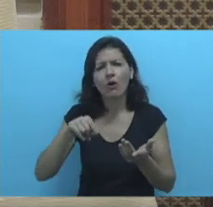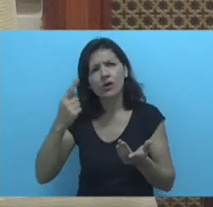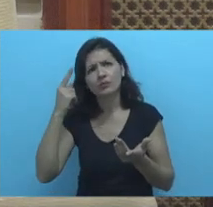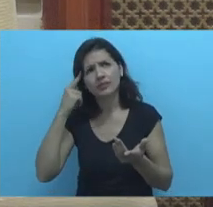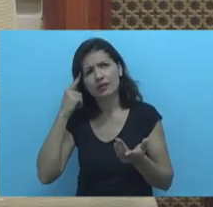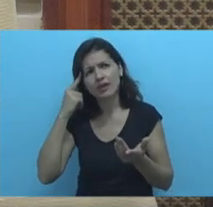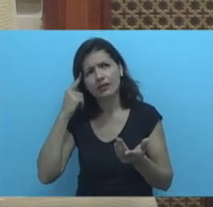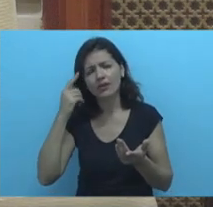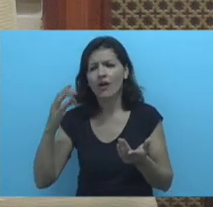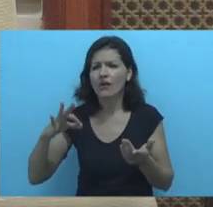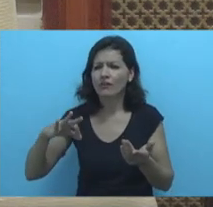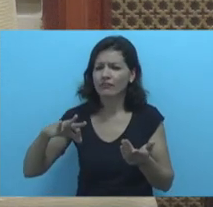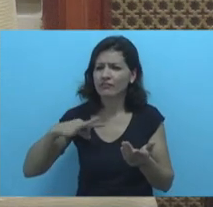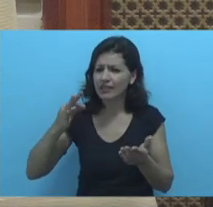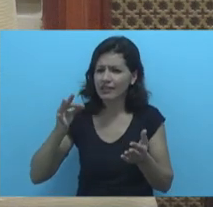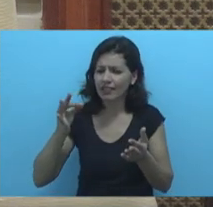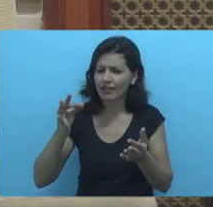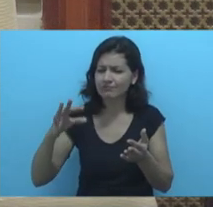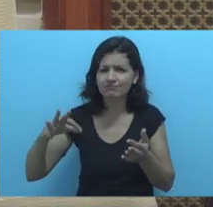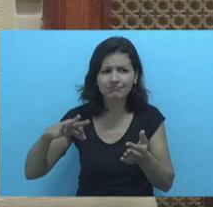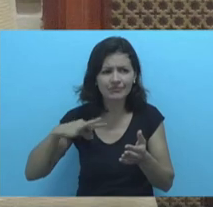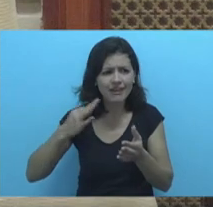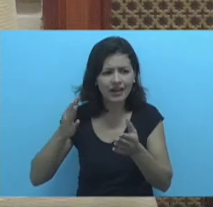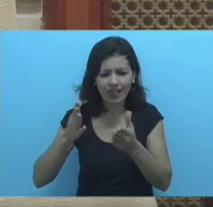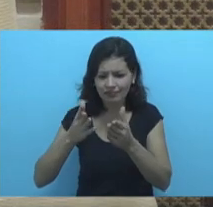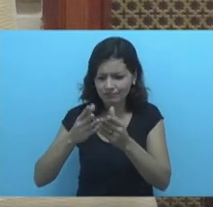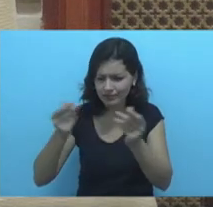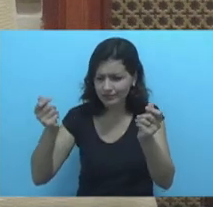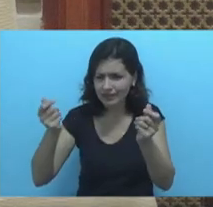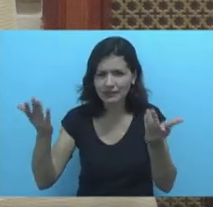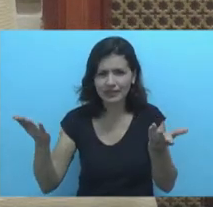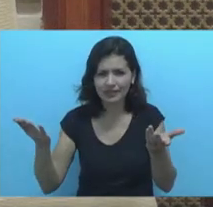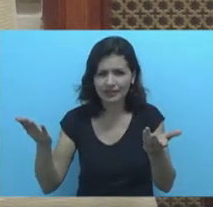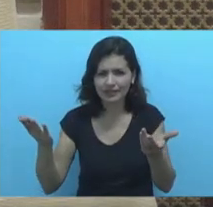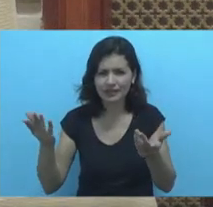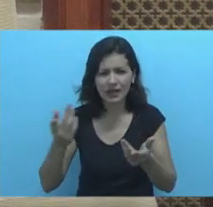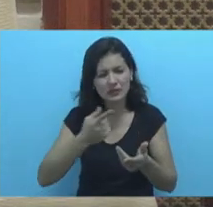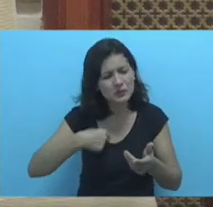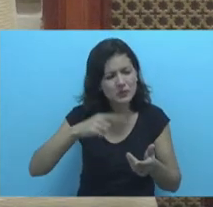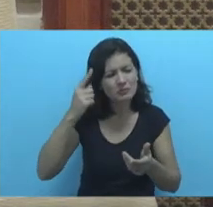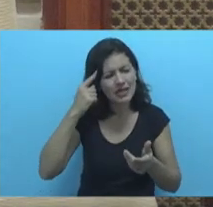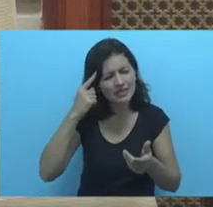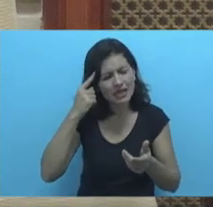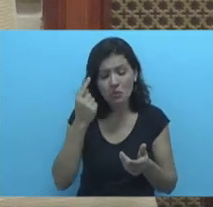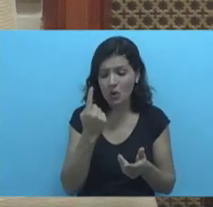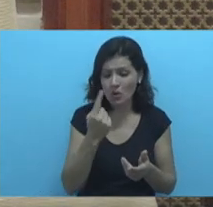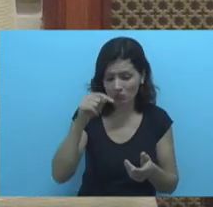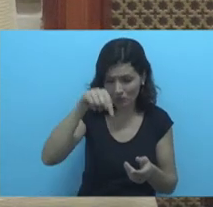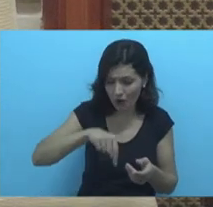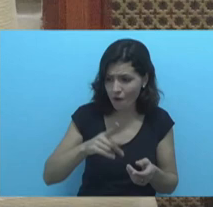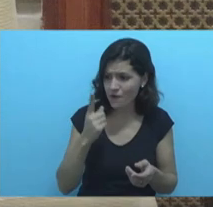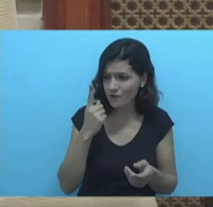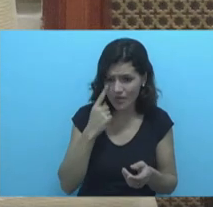sobre la vida, sobre la finitud de la vida, sobre esa fragilidad de la vida, que a veces nos hace pensar hoy estamos y mañana no vamos a